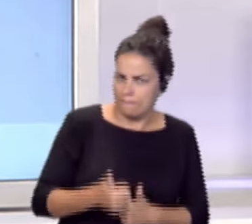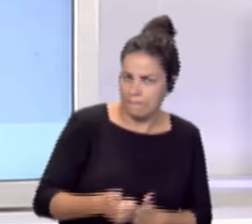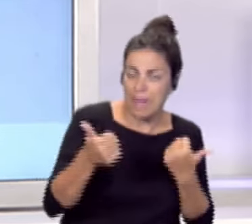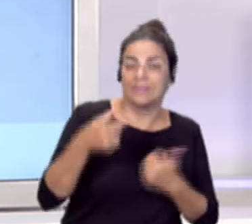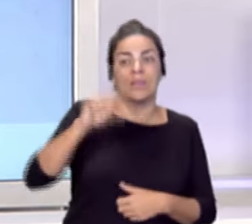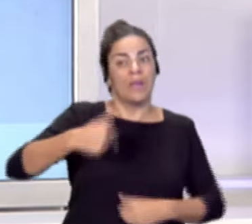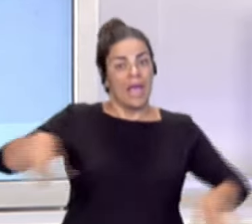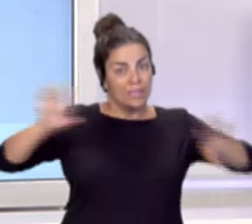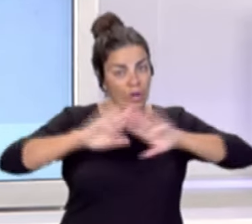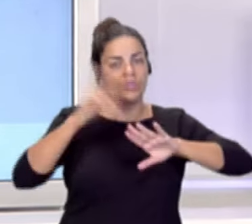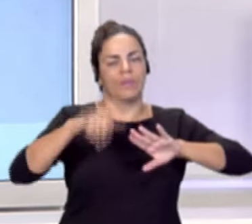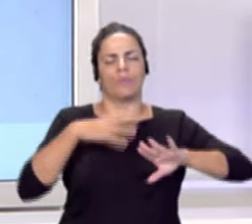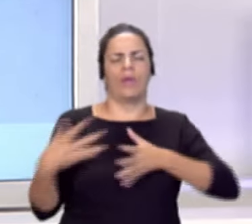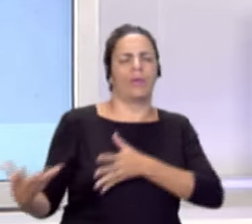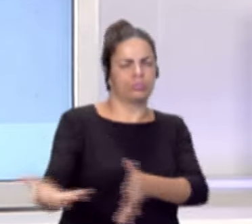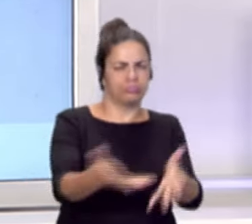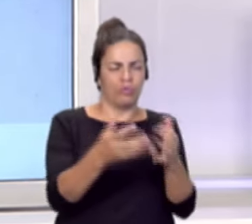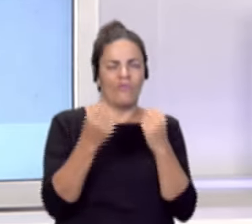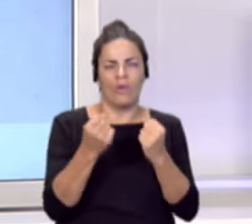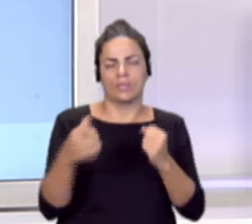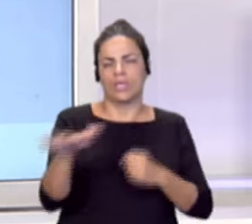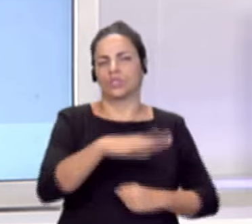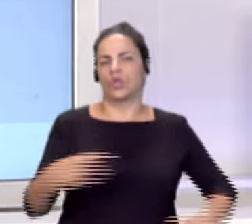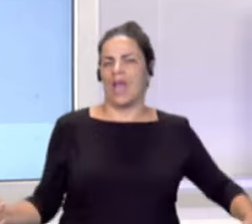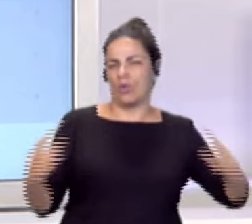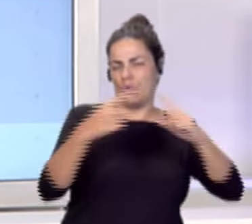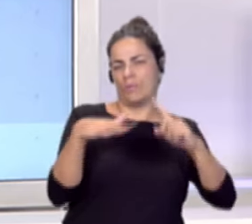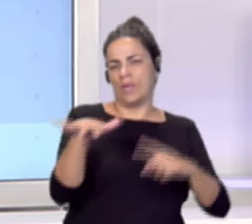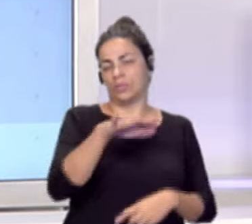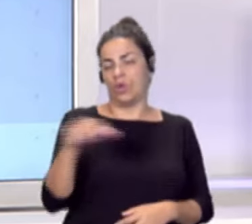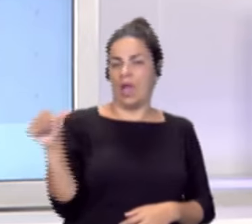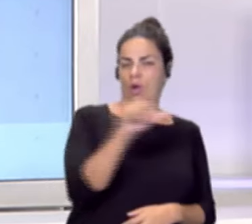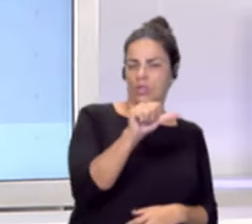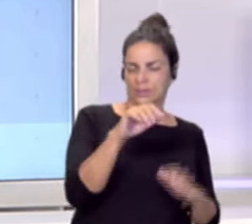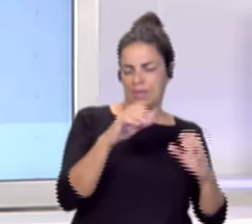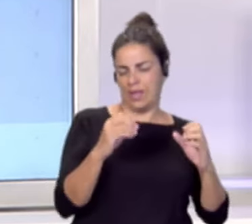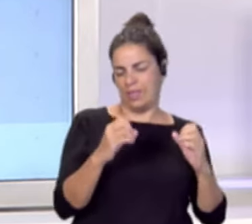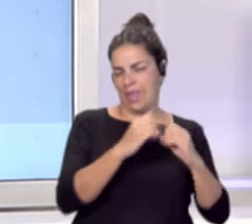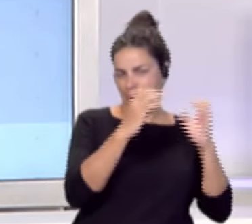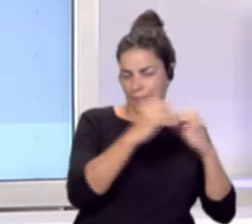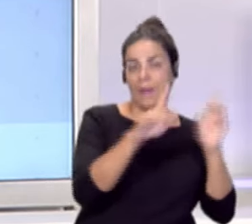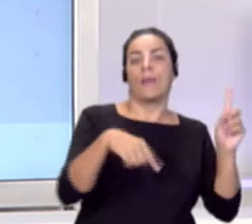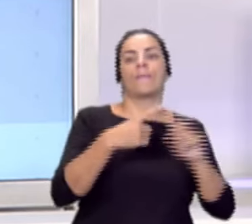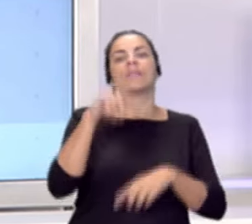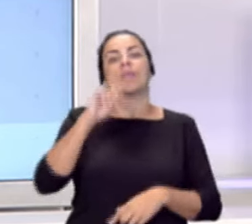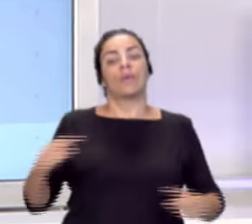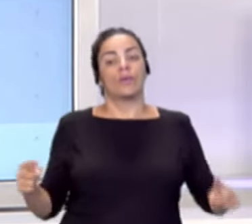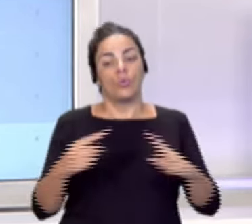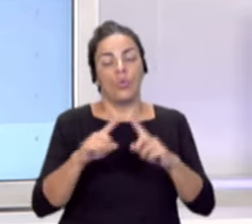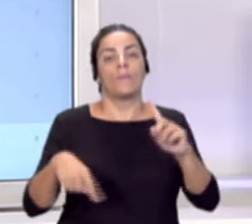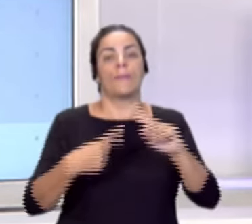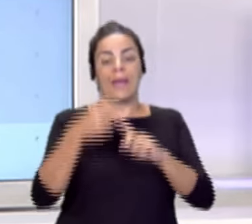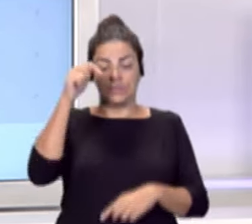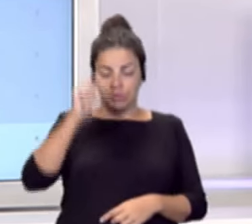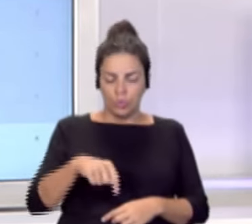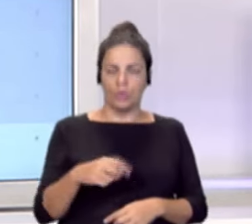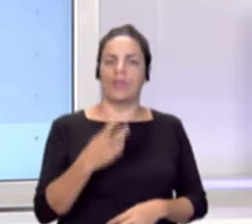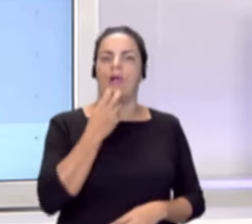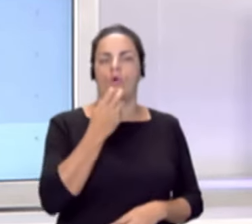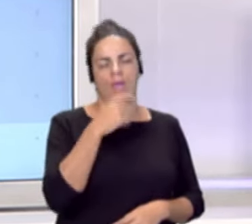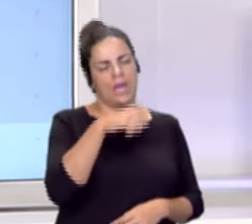podrían aparecer rachas fuertes en zonas de cumbre, la vertiente oeste de la isla de La Palma, y también en la cumbre, la vertiente sur de la isla de La Gomera.